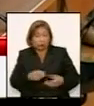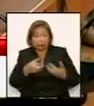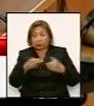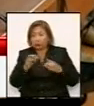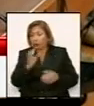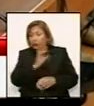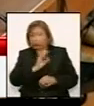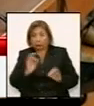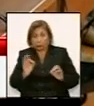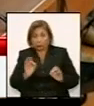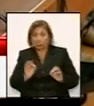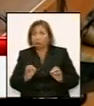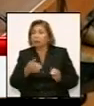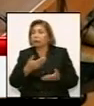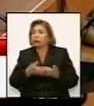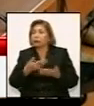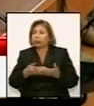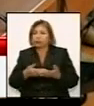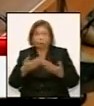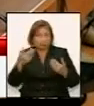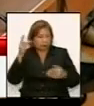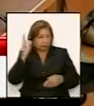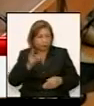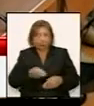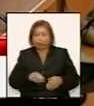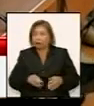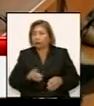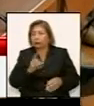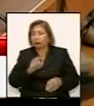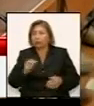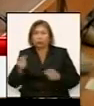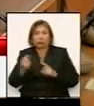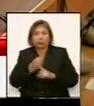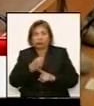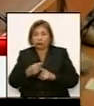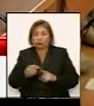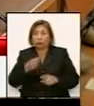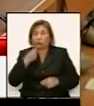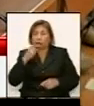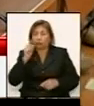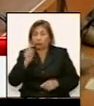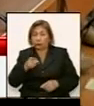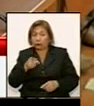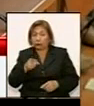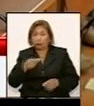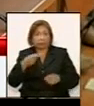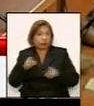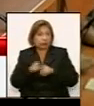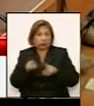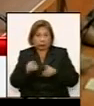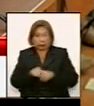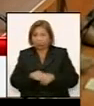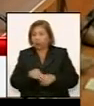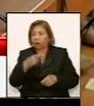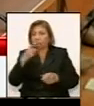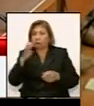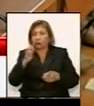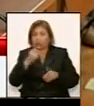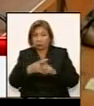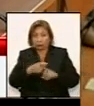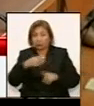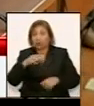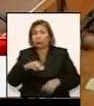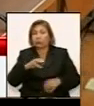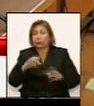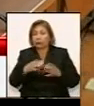sin consentimiento, ya se considera delito y también, por supuesto, violencia. Ese tipo de violencia es muy común, por ejemplo, entre exparejas,